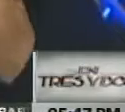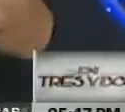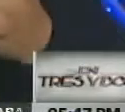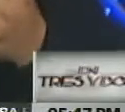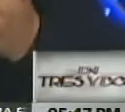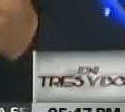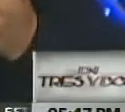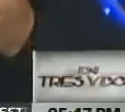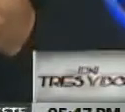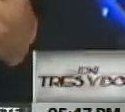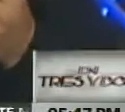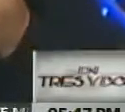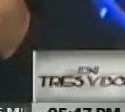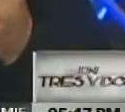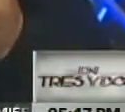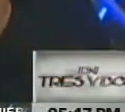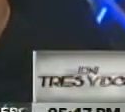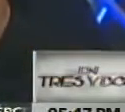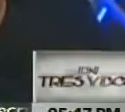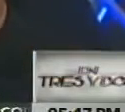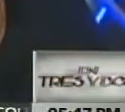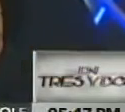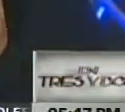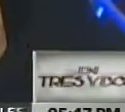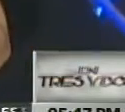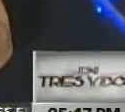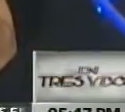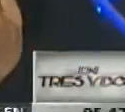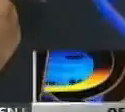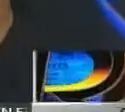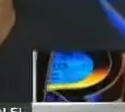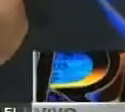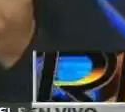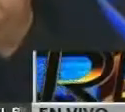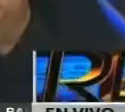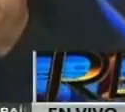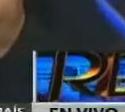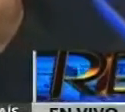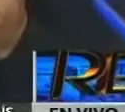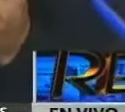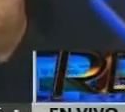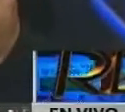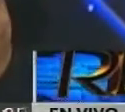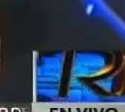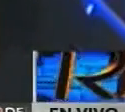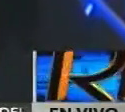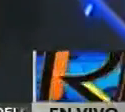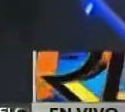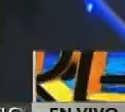perdido es tu amor que fue el agüita de mi calor,